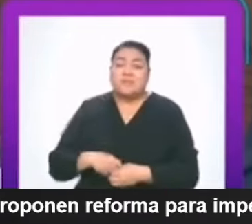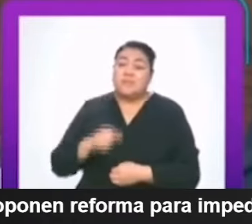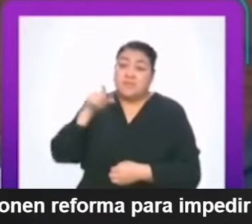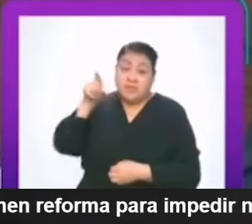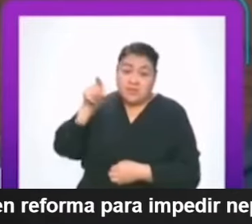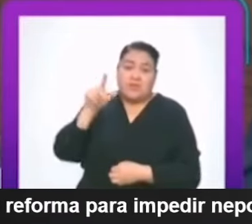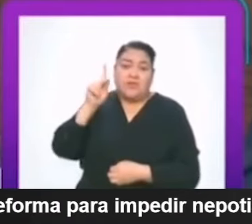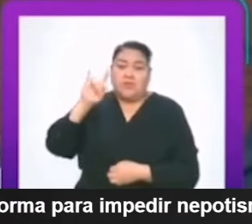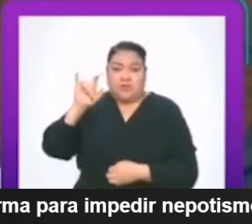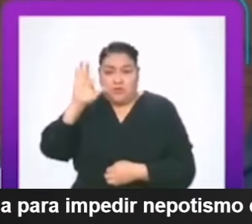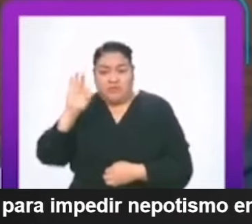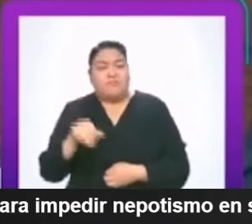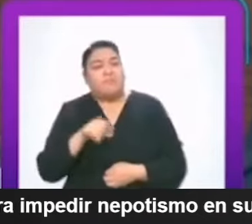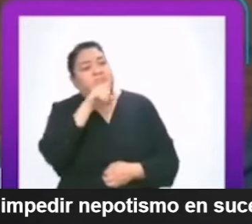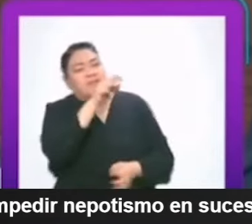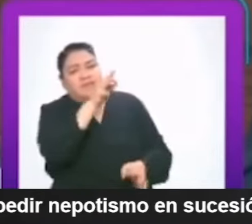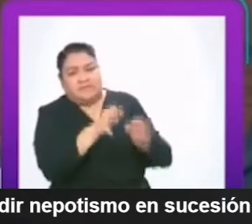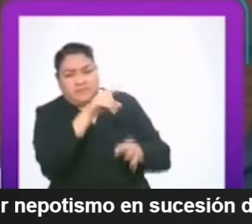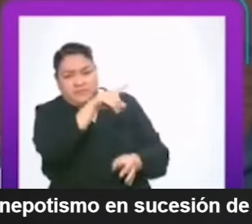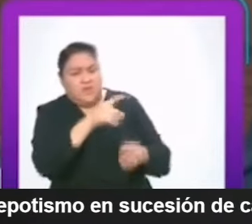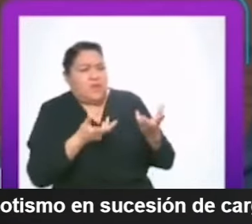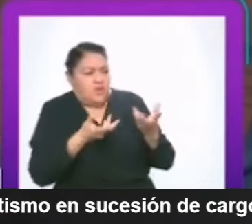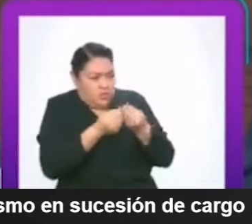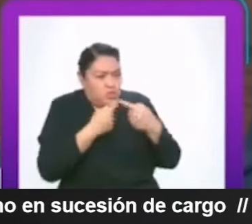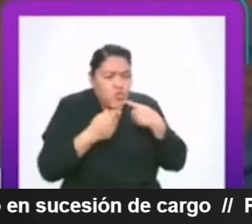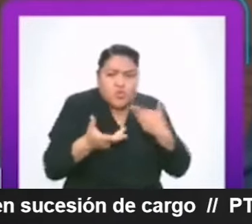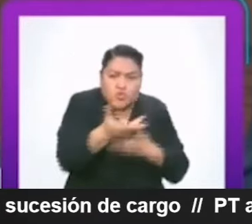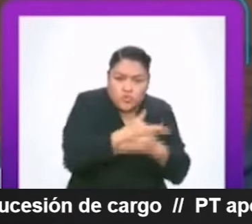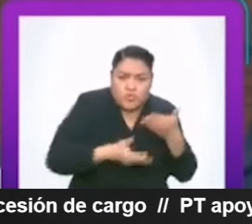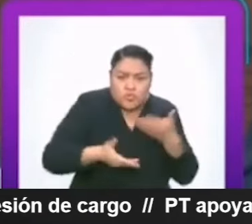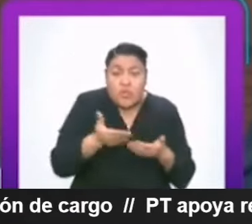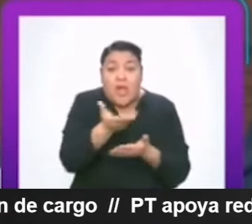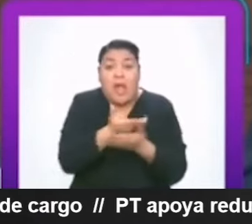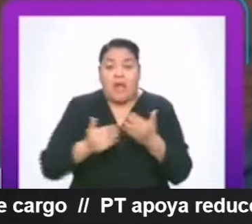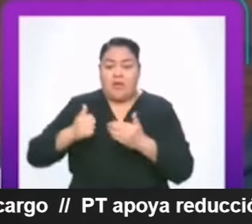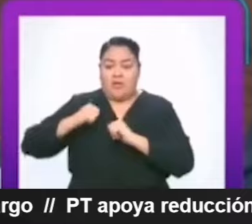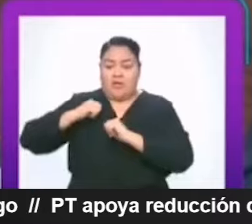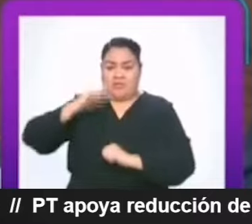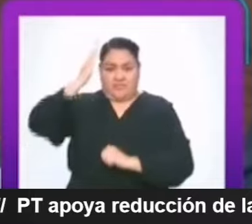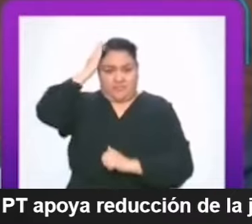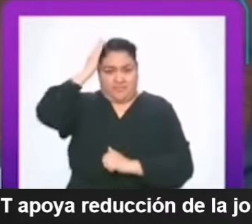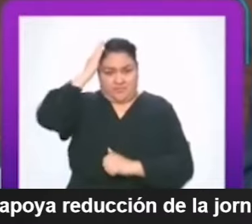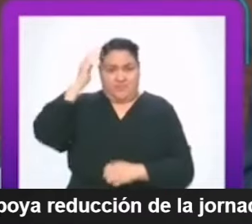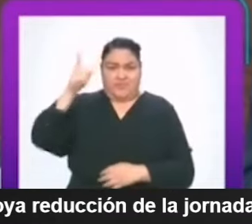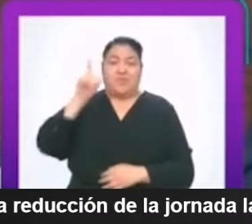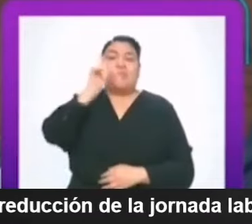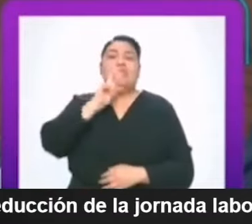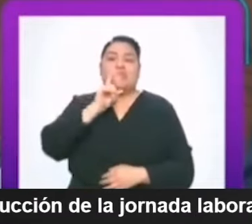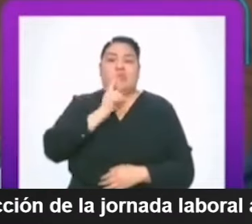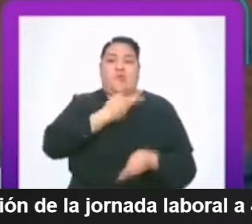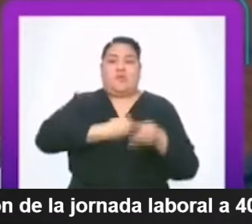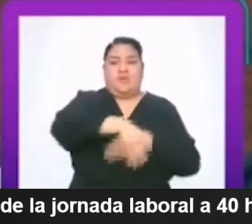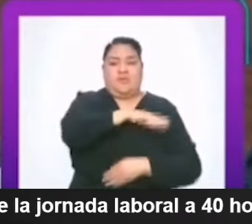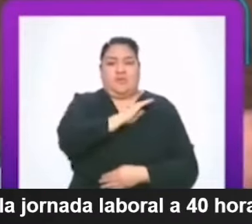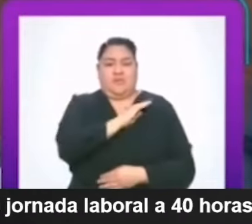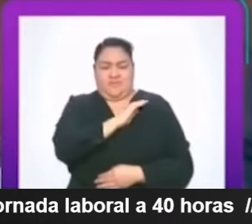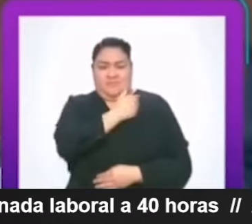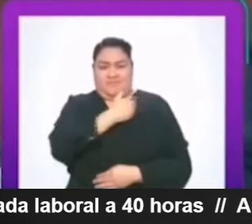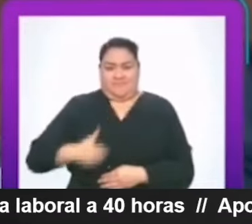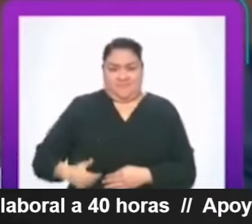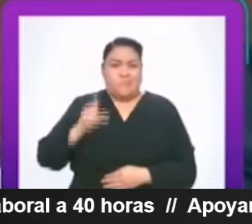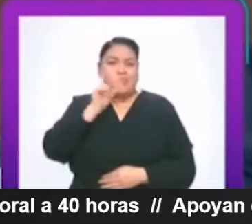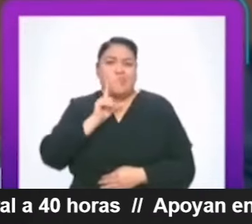Poder Ejecutivo como con el Poder Legislativo. Por supuesto, y hoy que encabeza este Poder Ejecutivo, la doctora Claudia Sheinbaum Pardo,